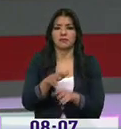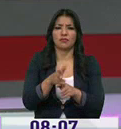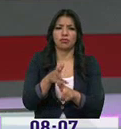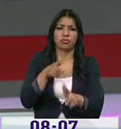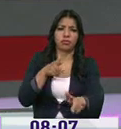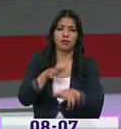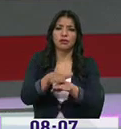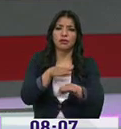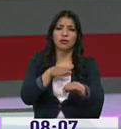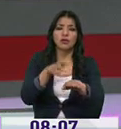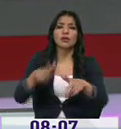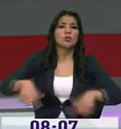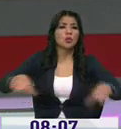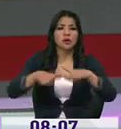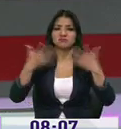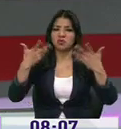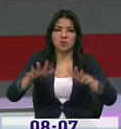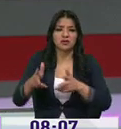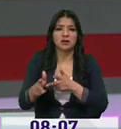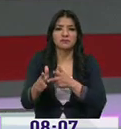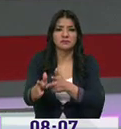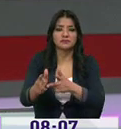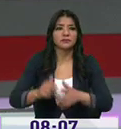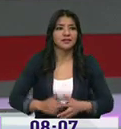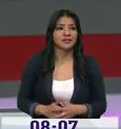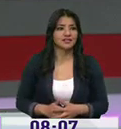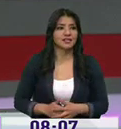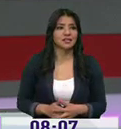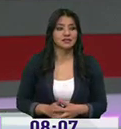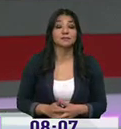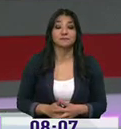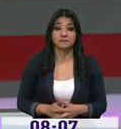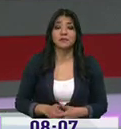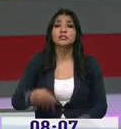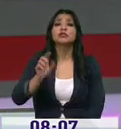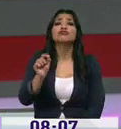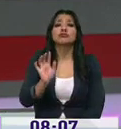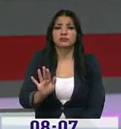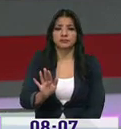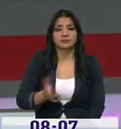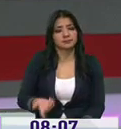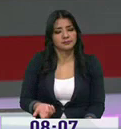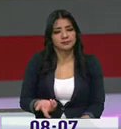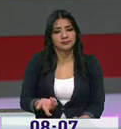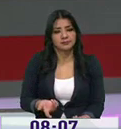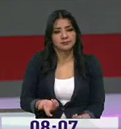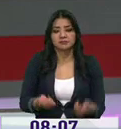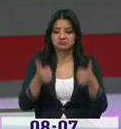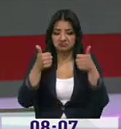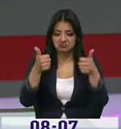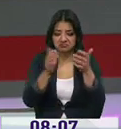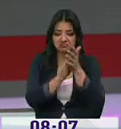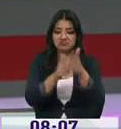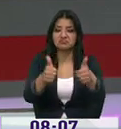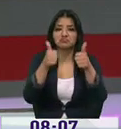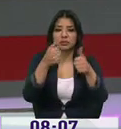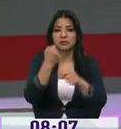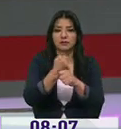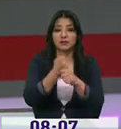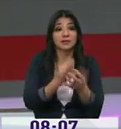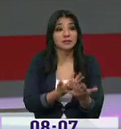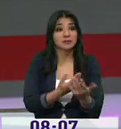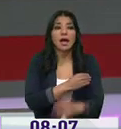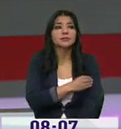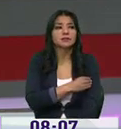que se parquean donde les da la gana, 5 segunditos nada más. Así que aplaudimos esta medida y no hay que esperar que